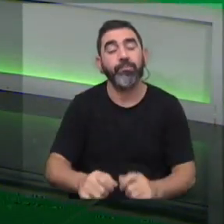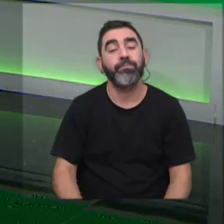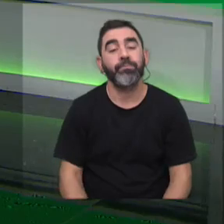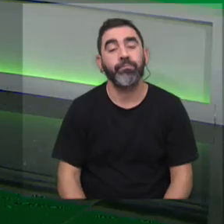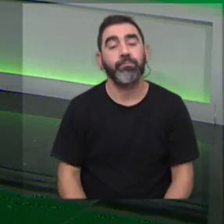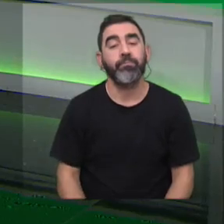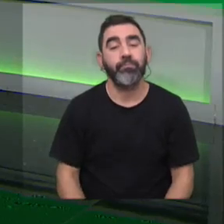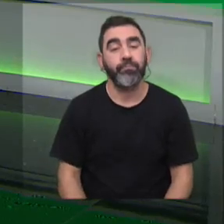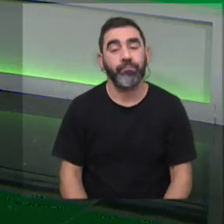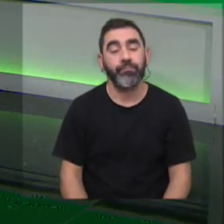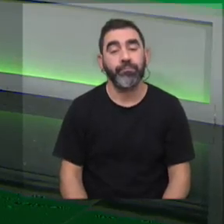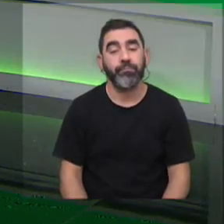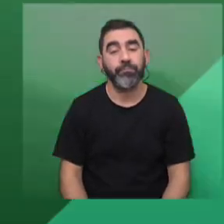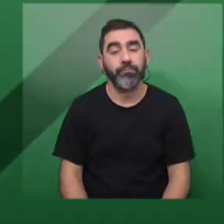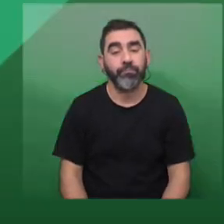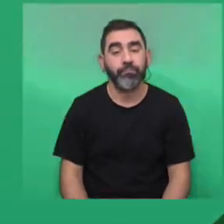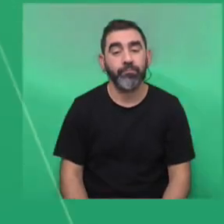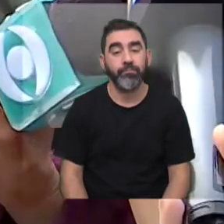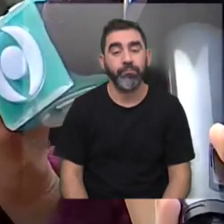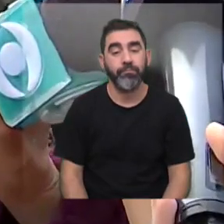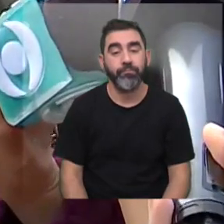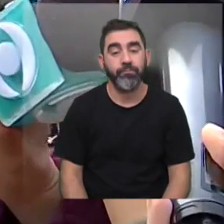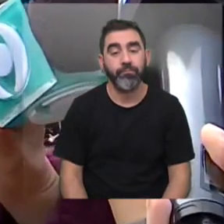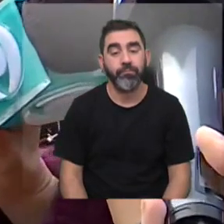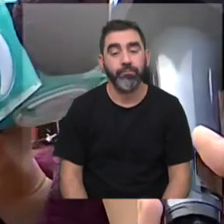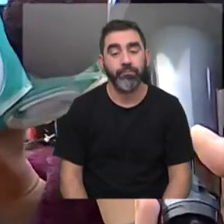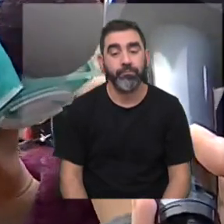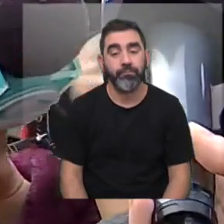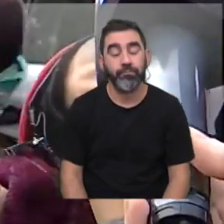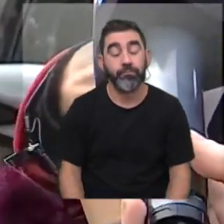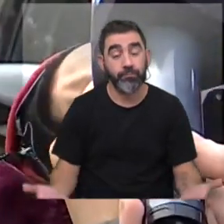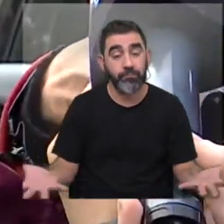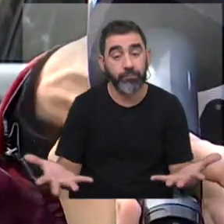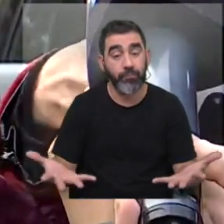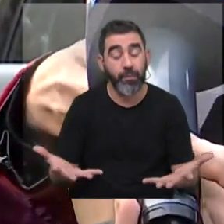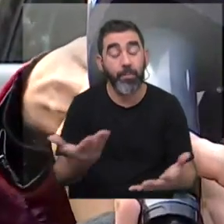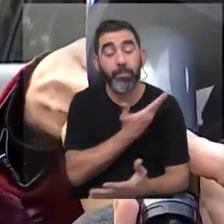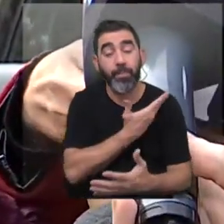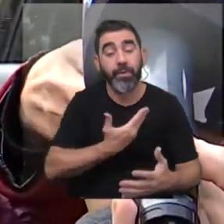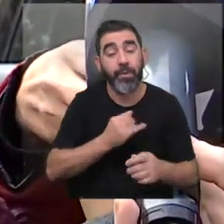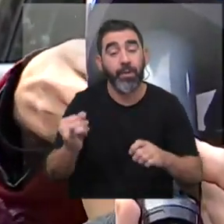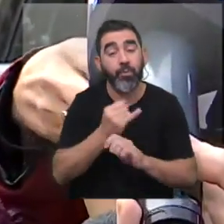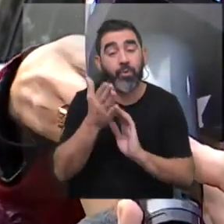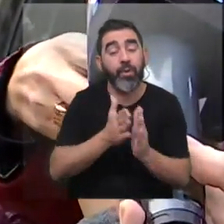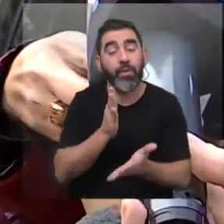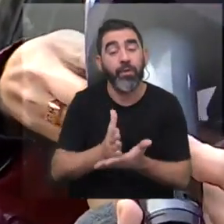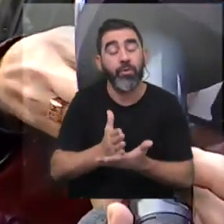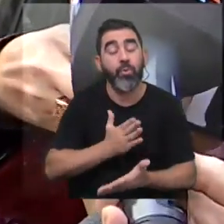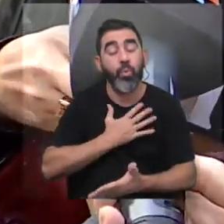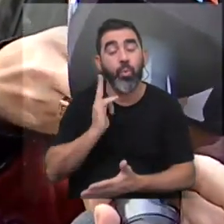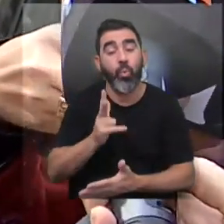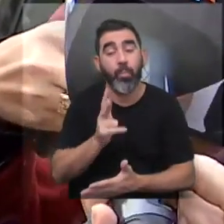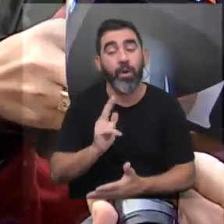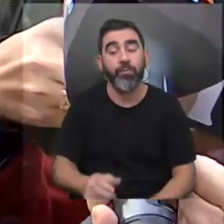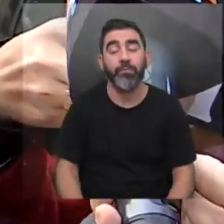con mucha información Juliana has estado trabajando toda la mañana en el batallón está hablando ahora la presidenta de la institución Nacional de Derechos Humanos